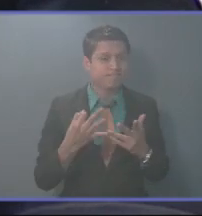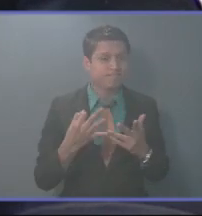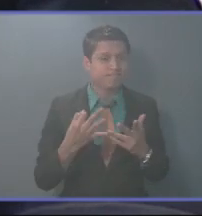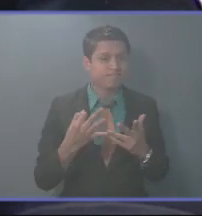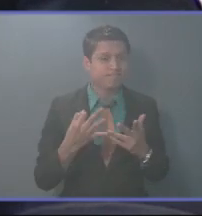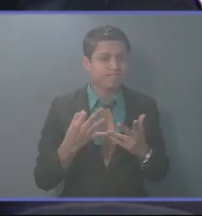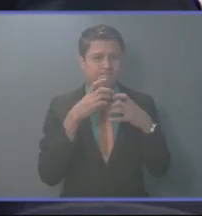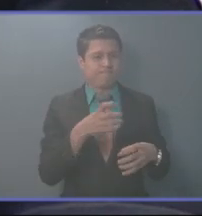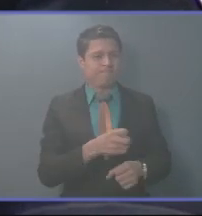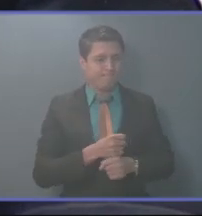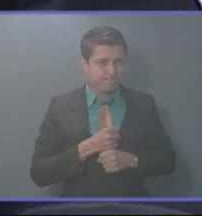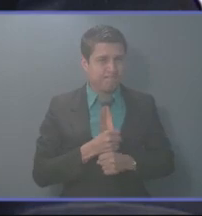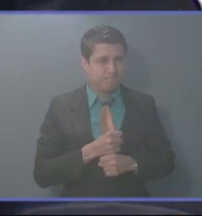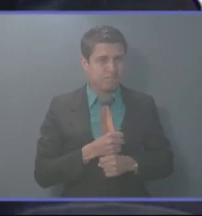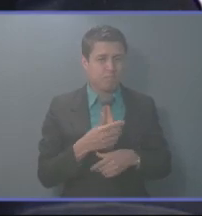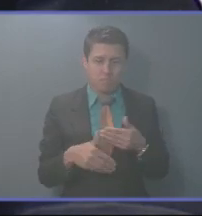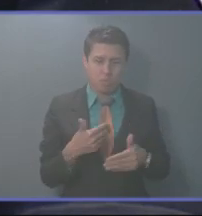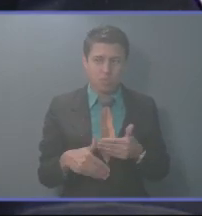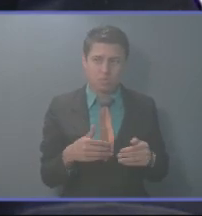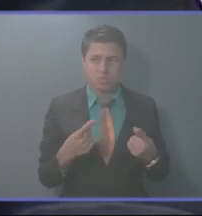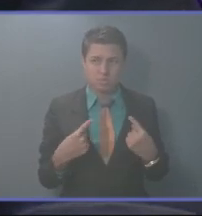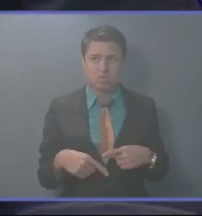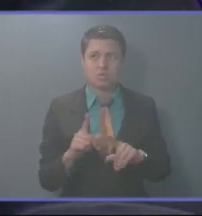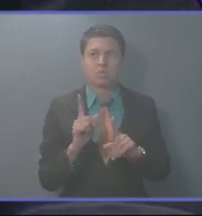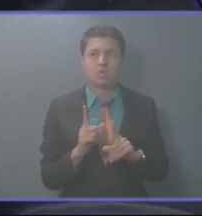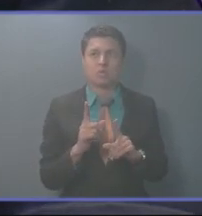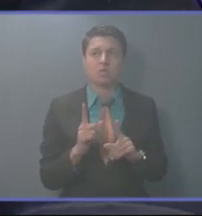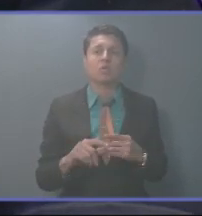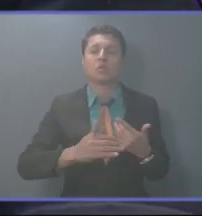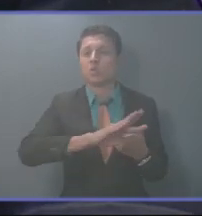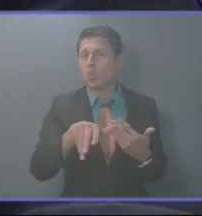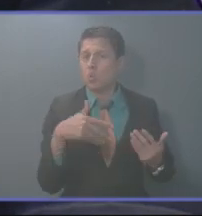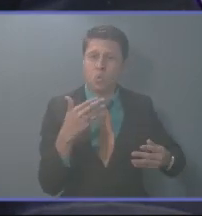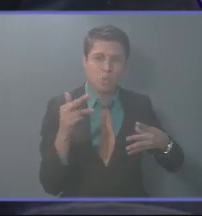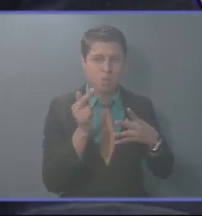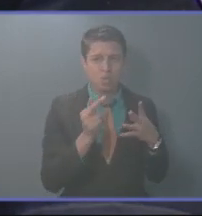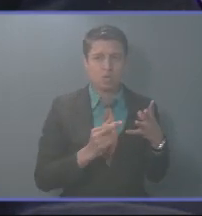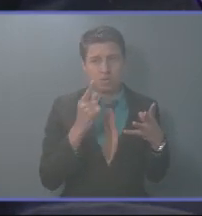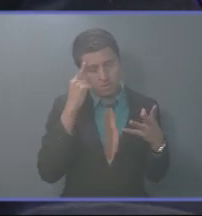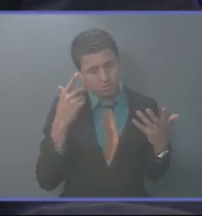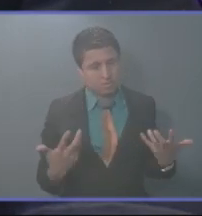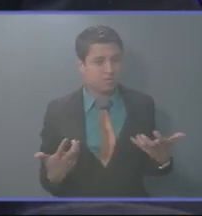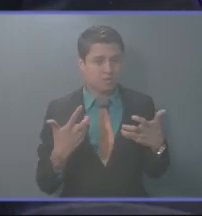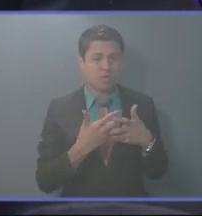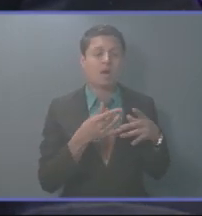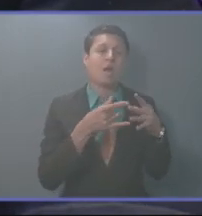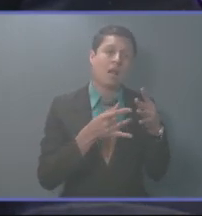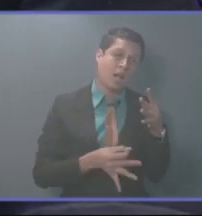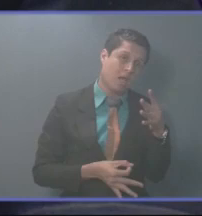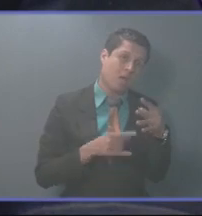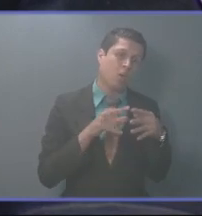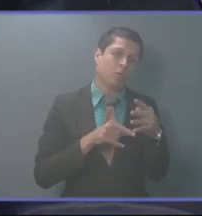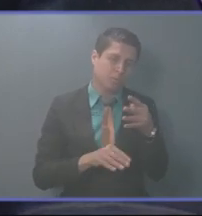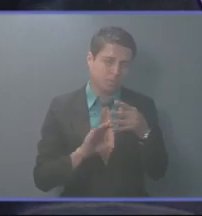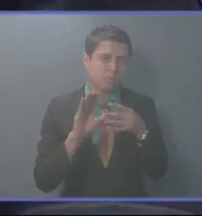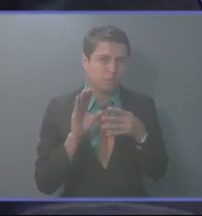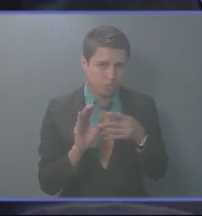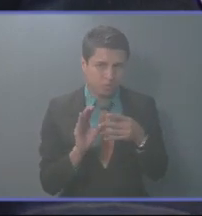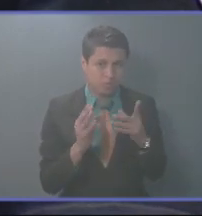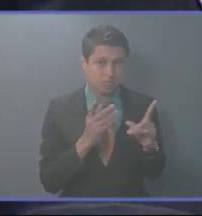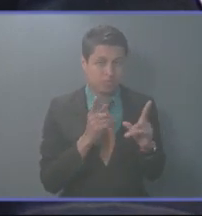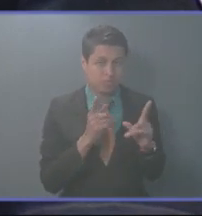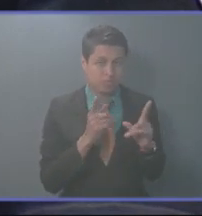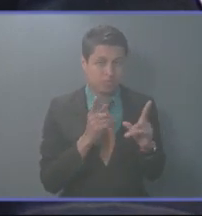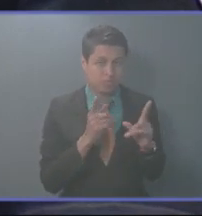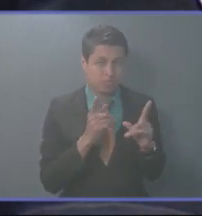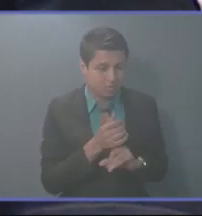los principios del debido proceso, así como las reglas convencionales acordes a las leyes y la Constitución para el